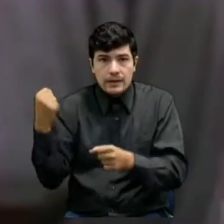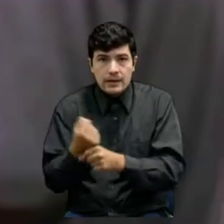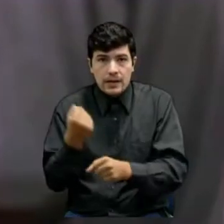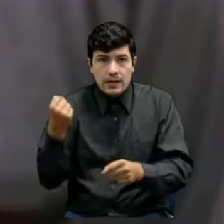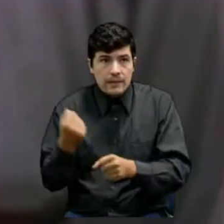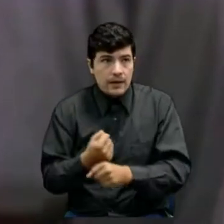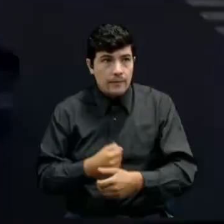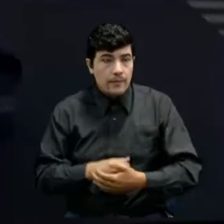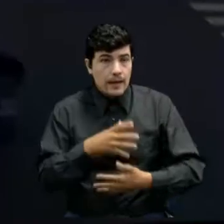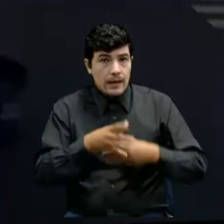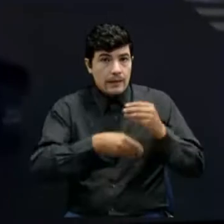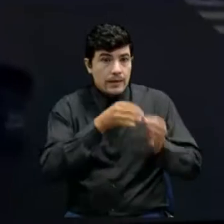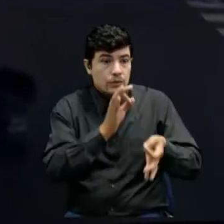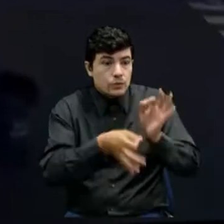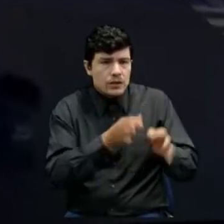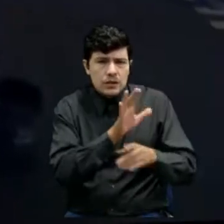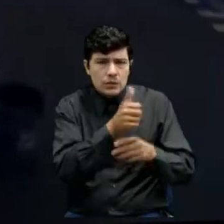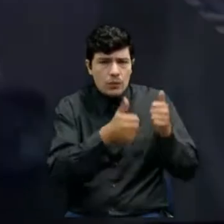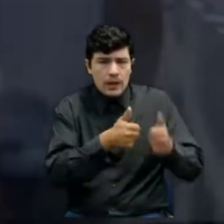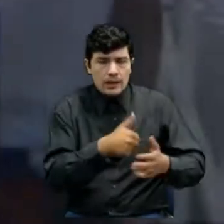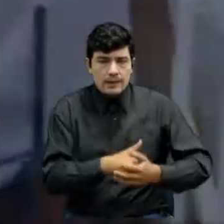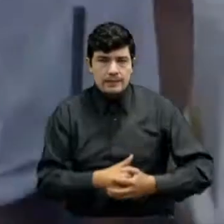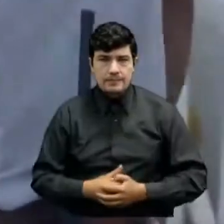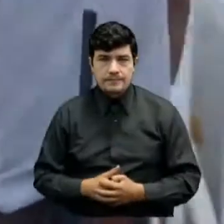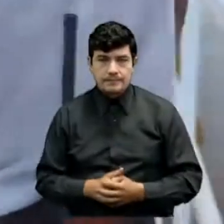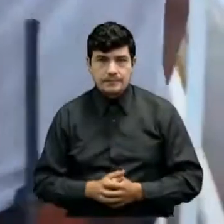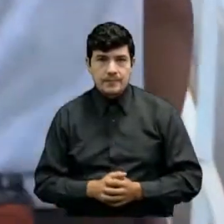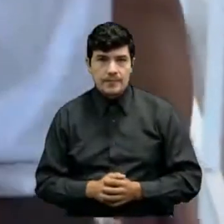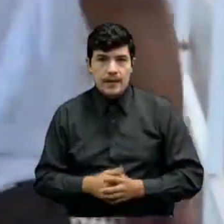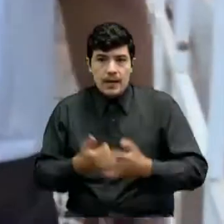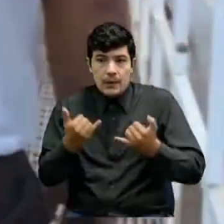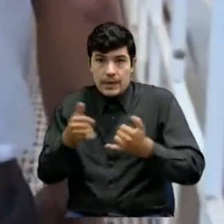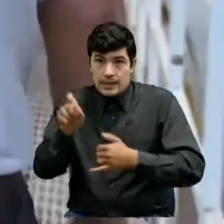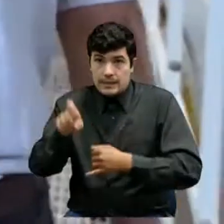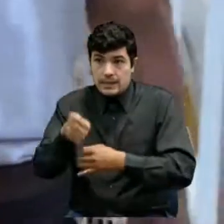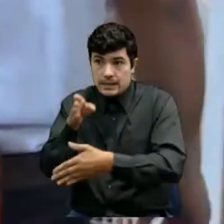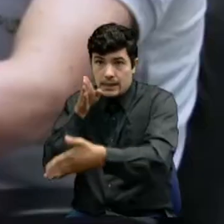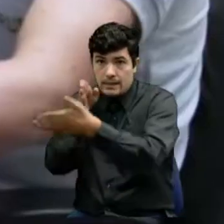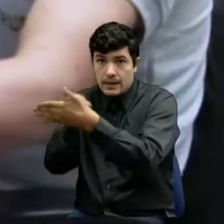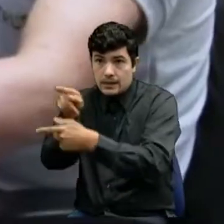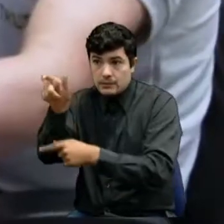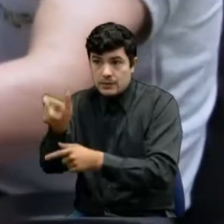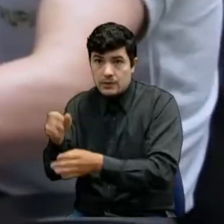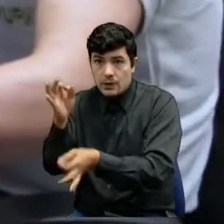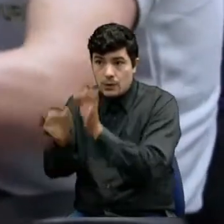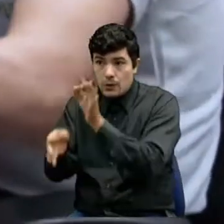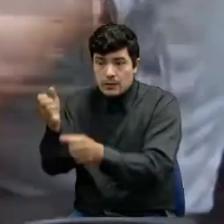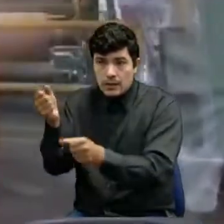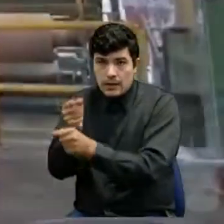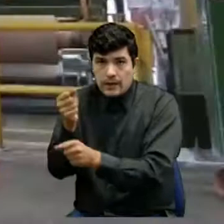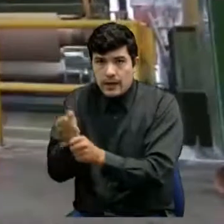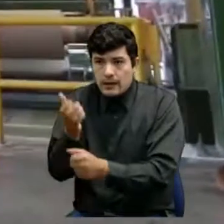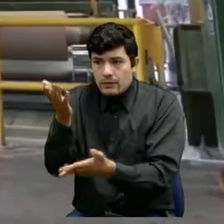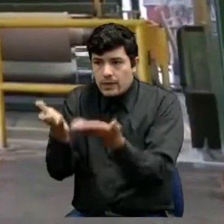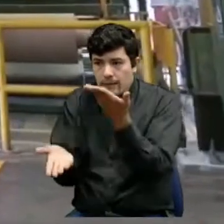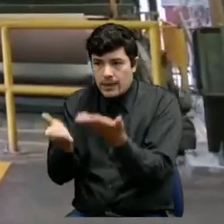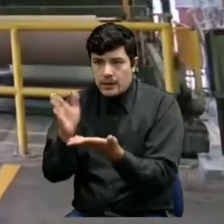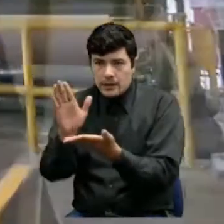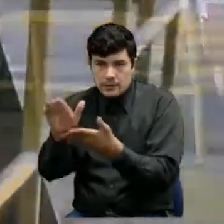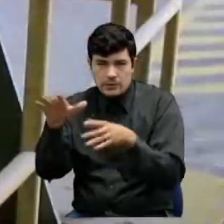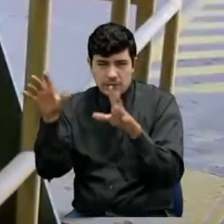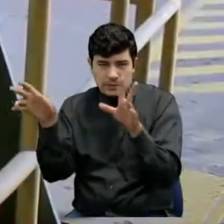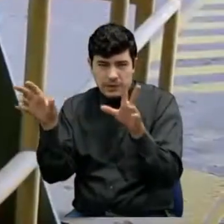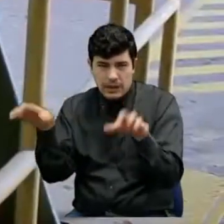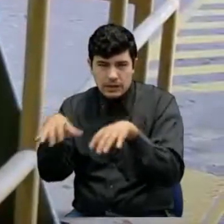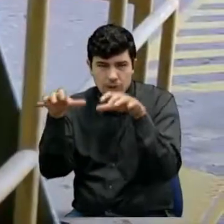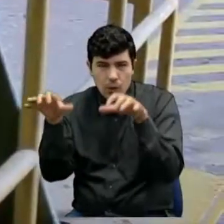las de carácter judicial son ya cuando entramos en la necesidad de demandar ante un juez laboral, dependiendo del tema que